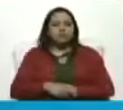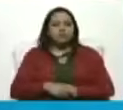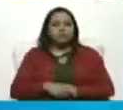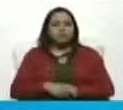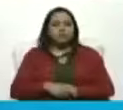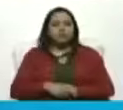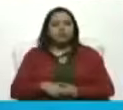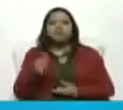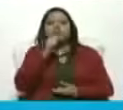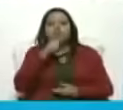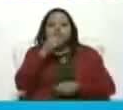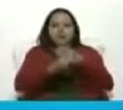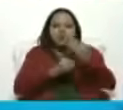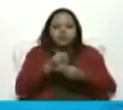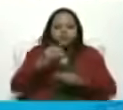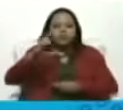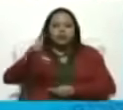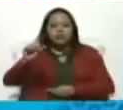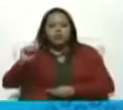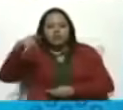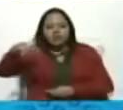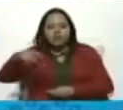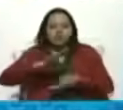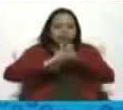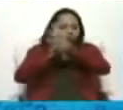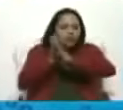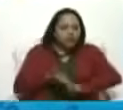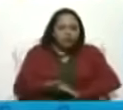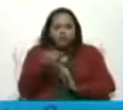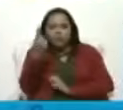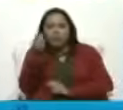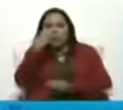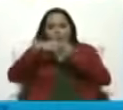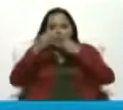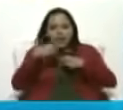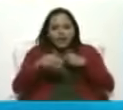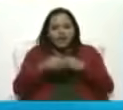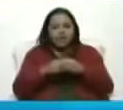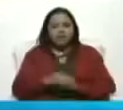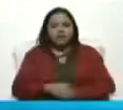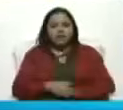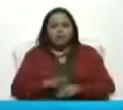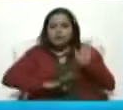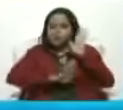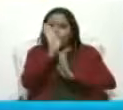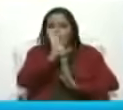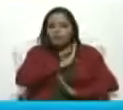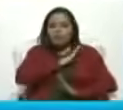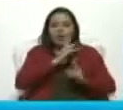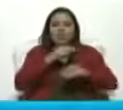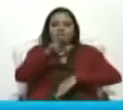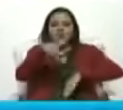¿Quién creó los CLAP y derrotó el desabastecimiento con producción nacional?